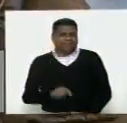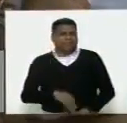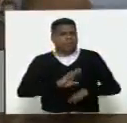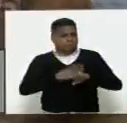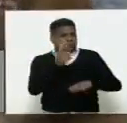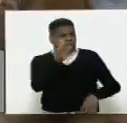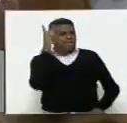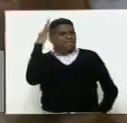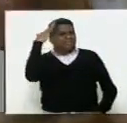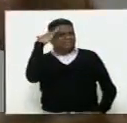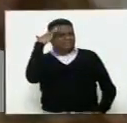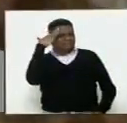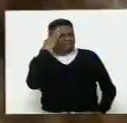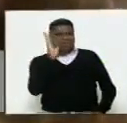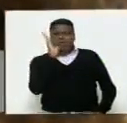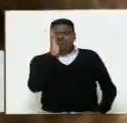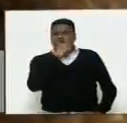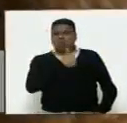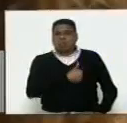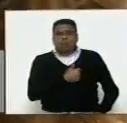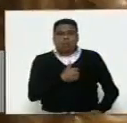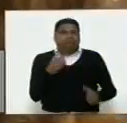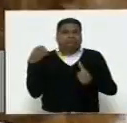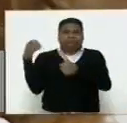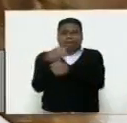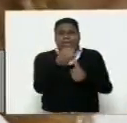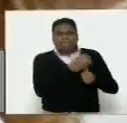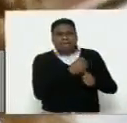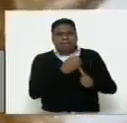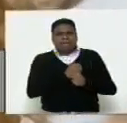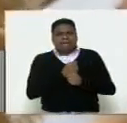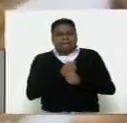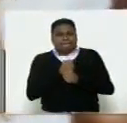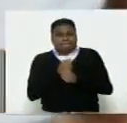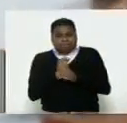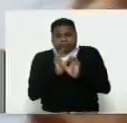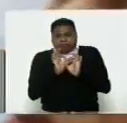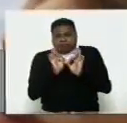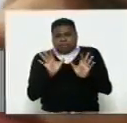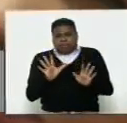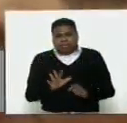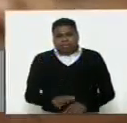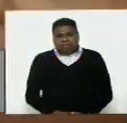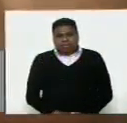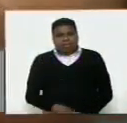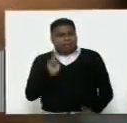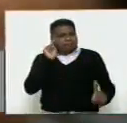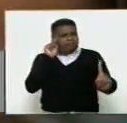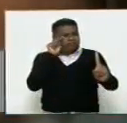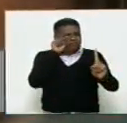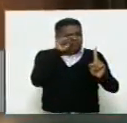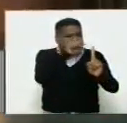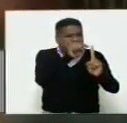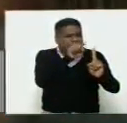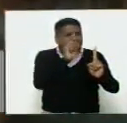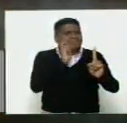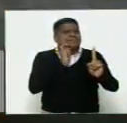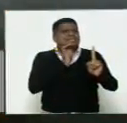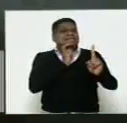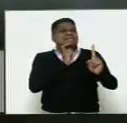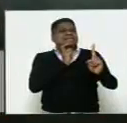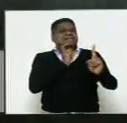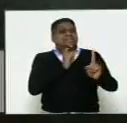saben que no habíamos logrado alcanzar la meta del milenio